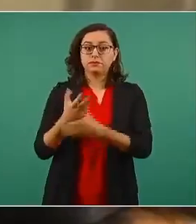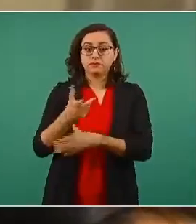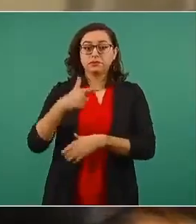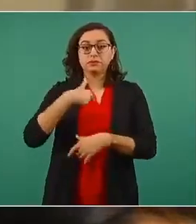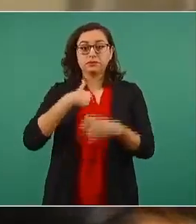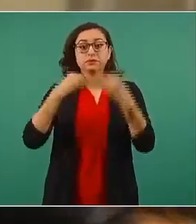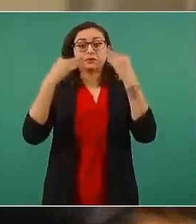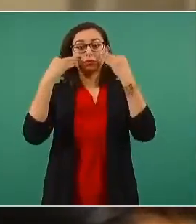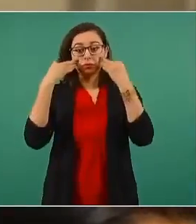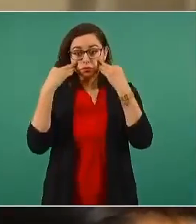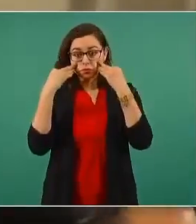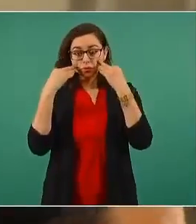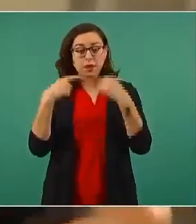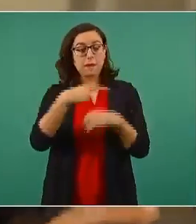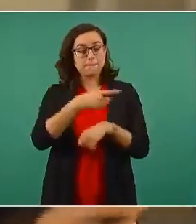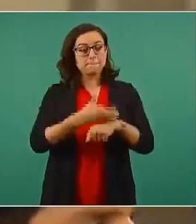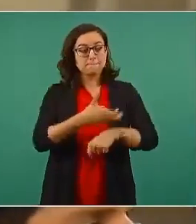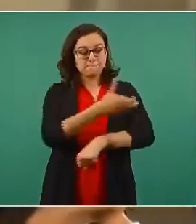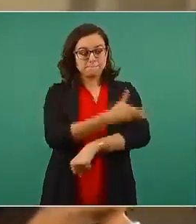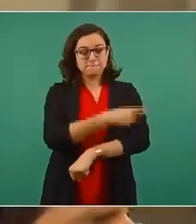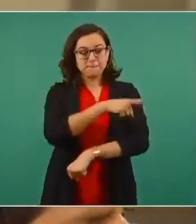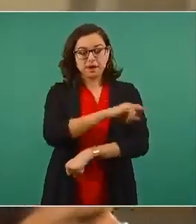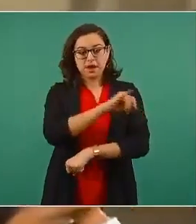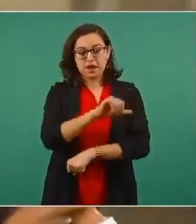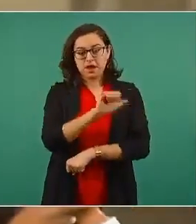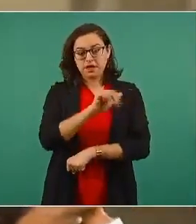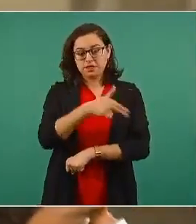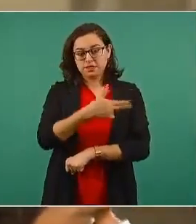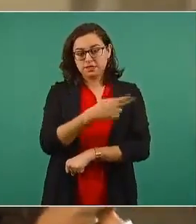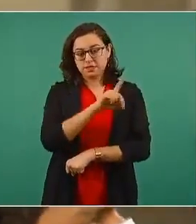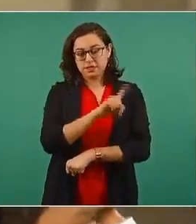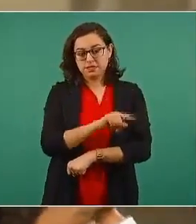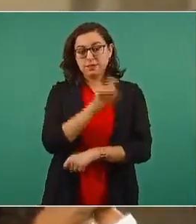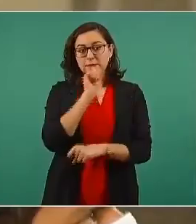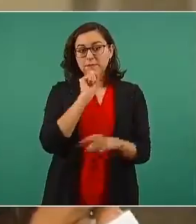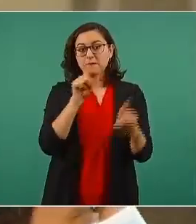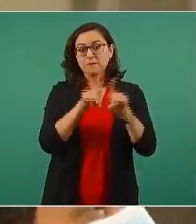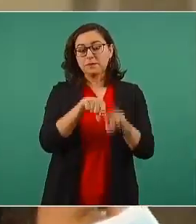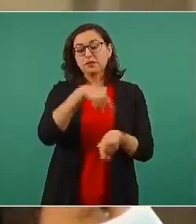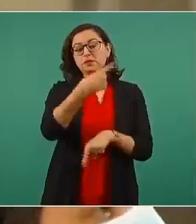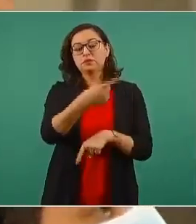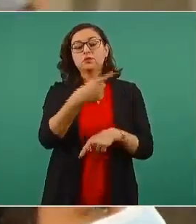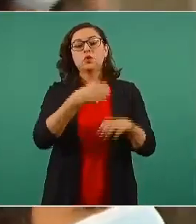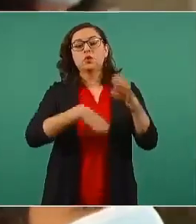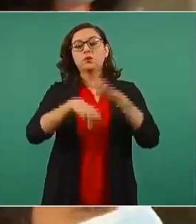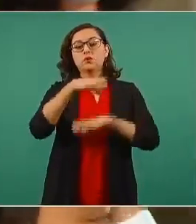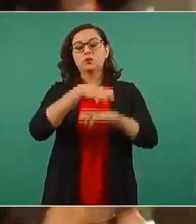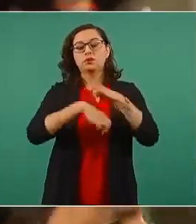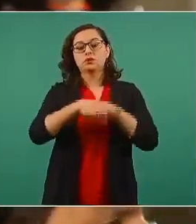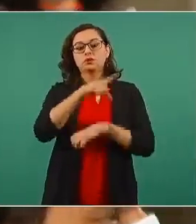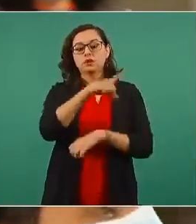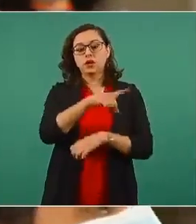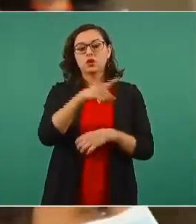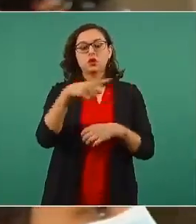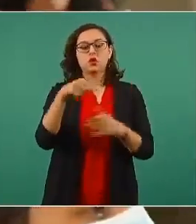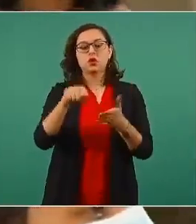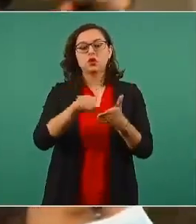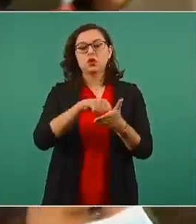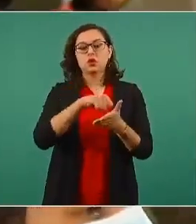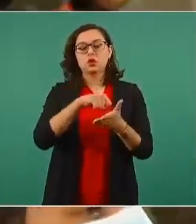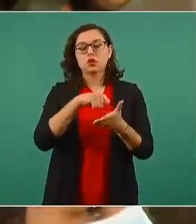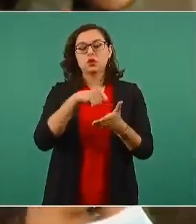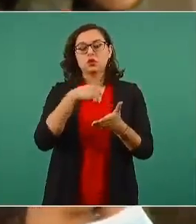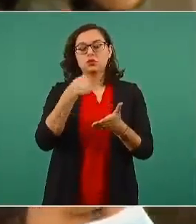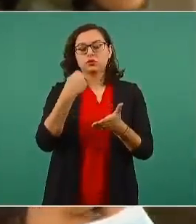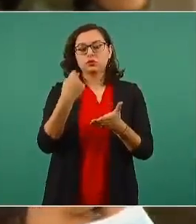testigo, al igual que mi compañero Hans y el empresario, rector de la Universidad Autónoma de Tamaulipas, Francisco Echeverría Martínez, del momento en que